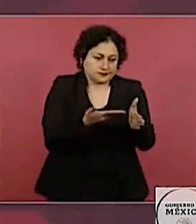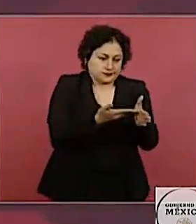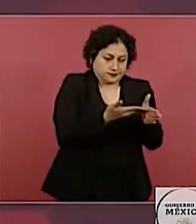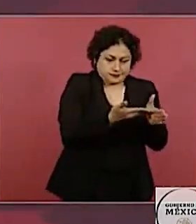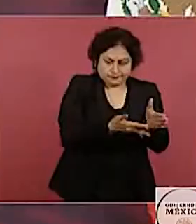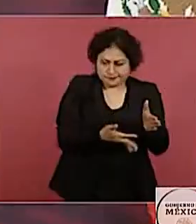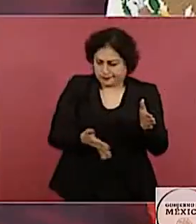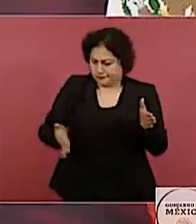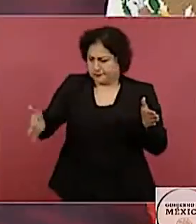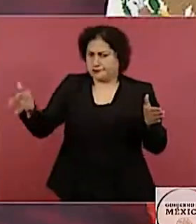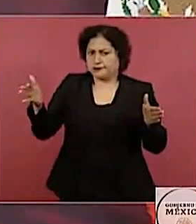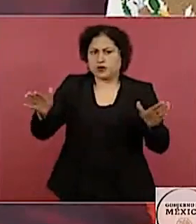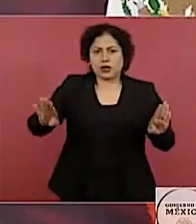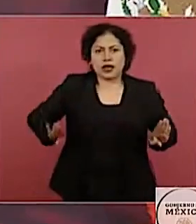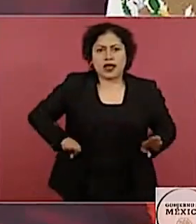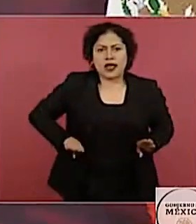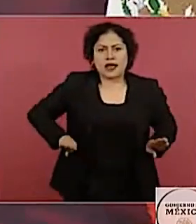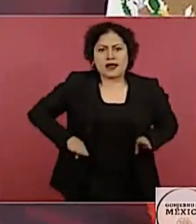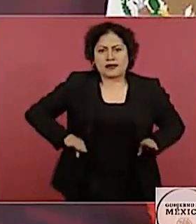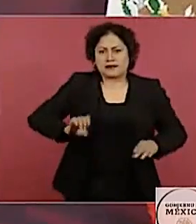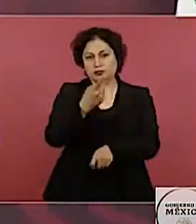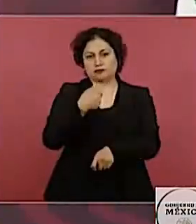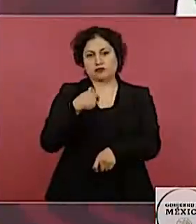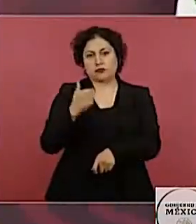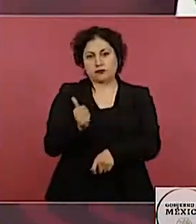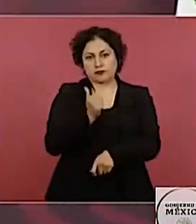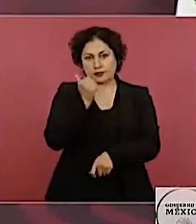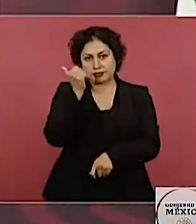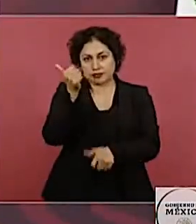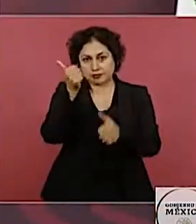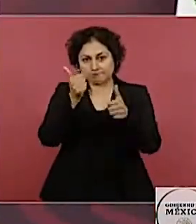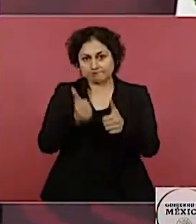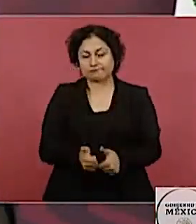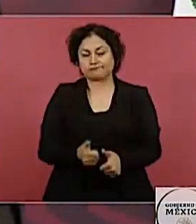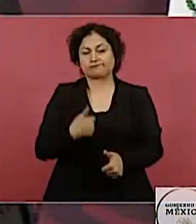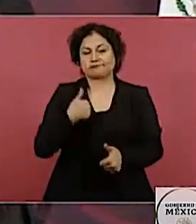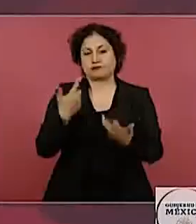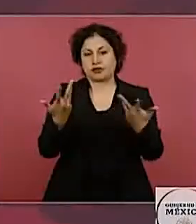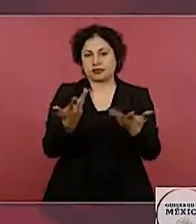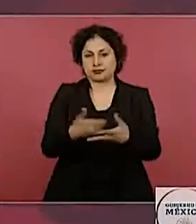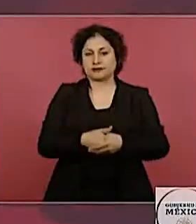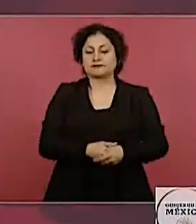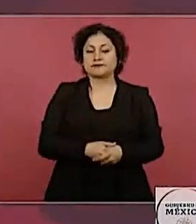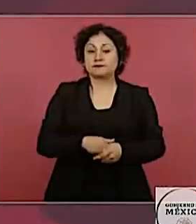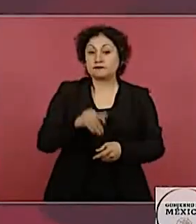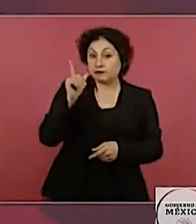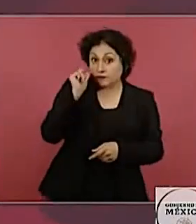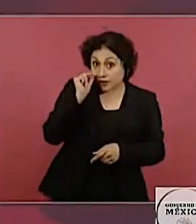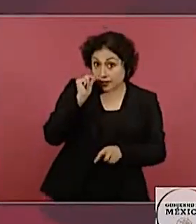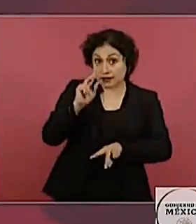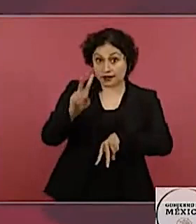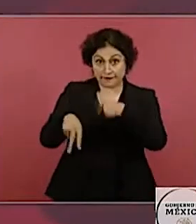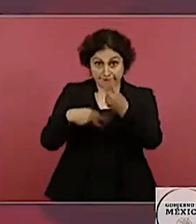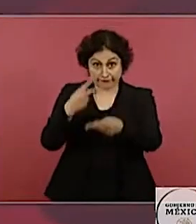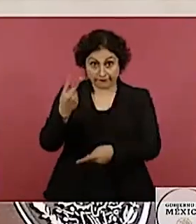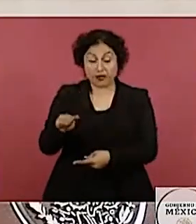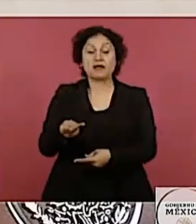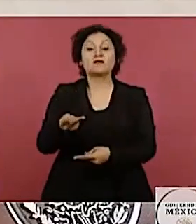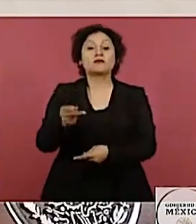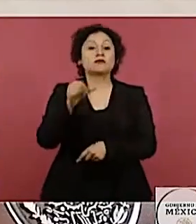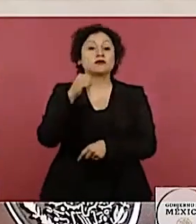como política si mañana vamos a ir a a